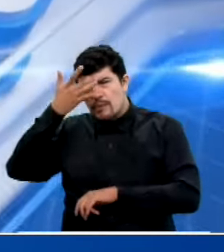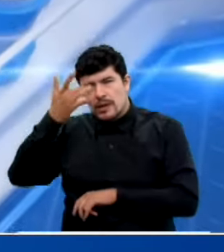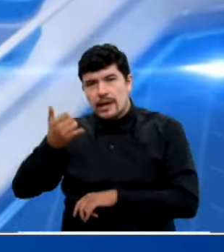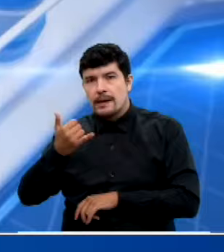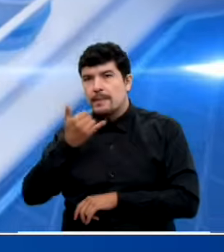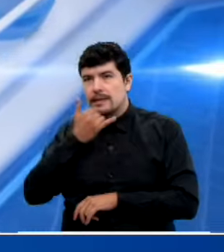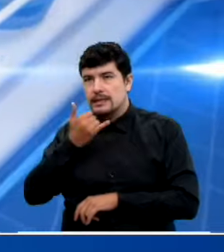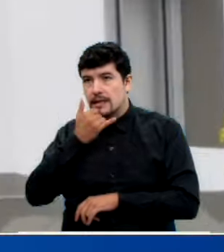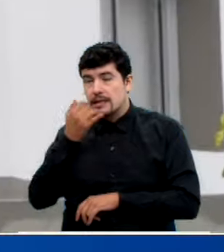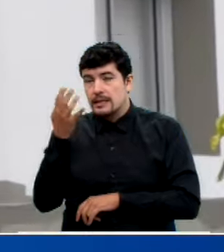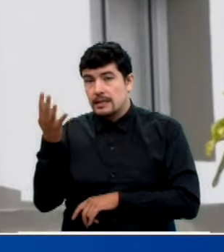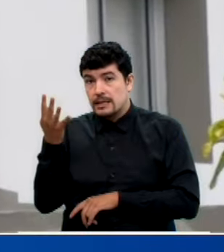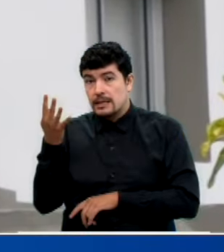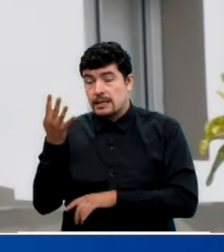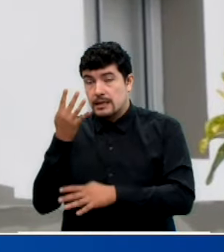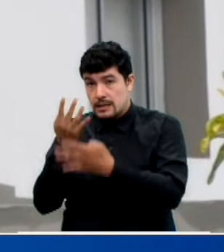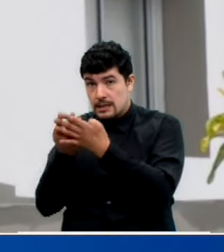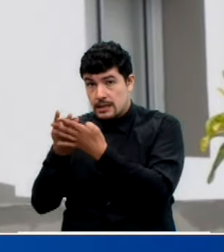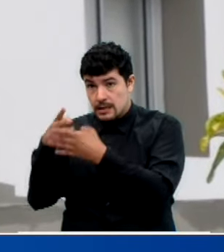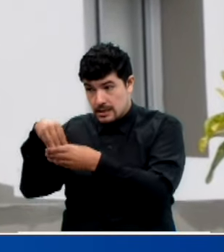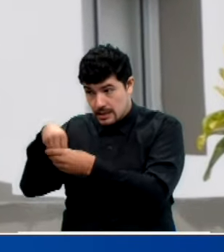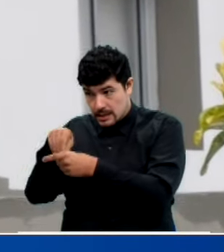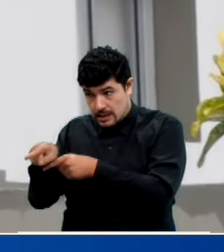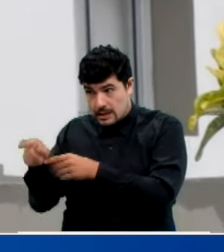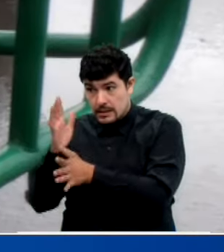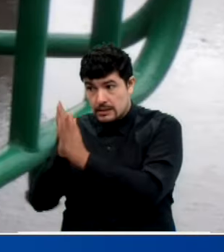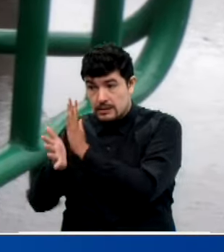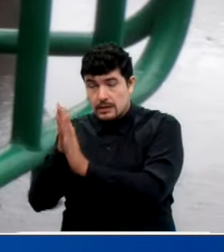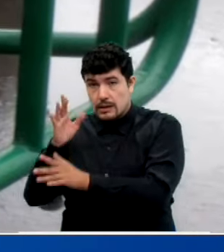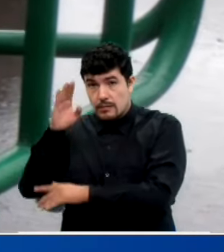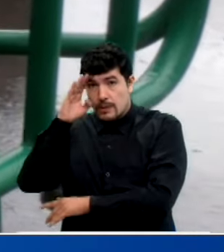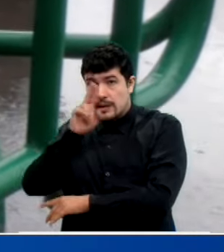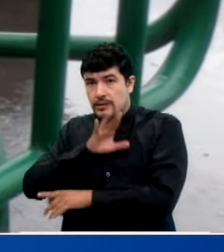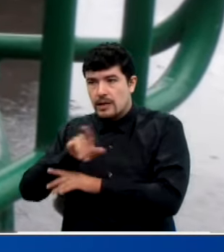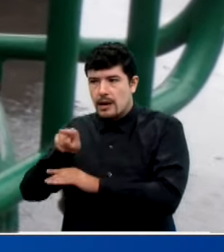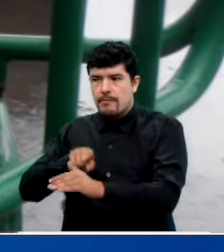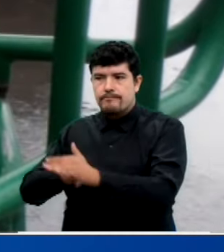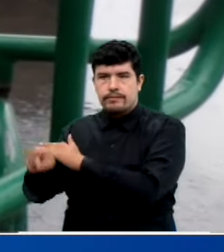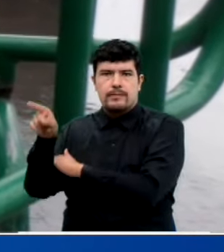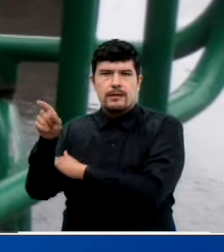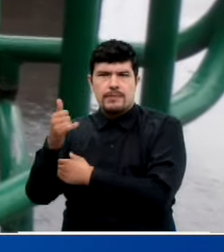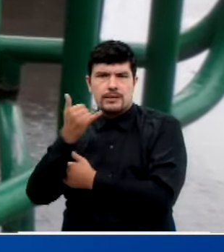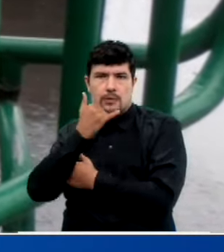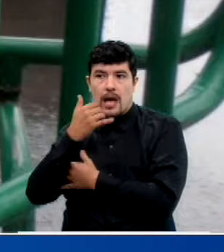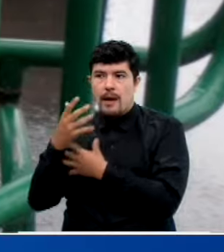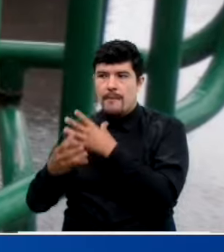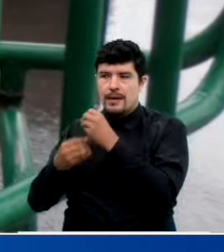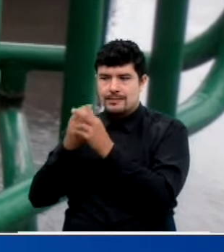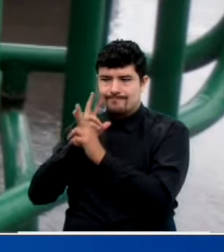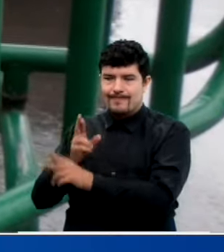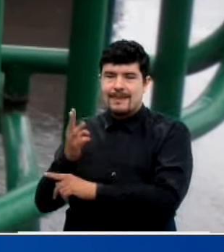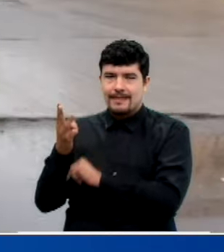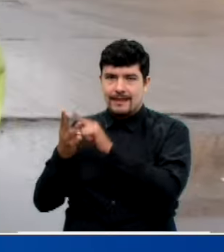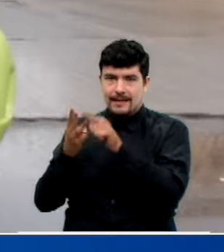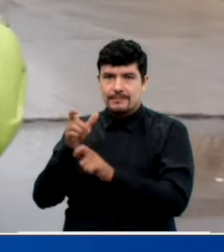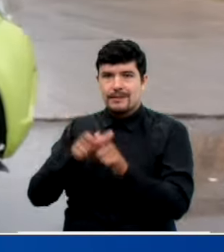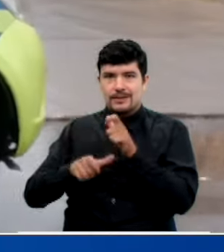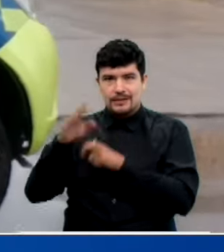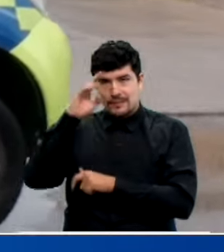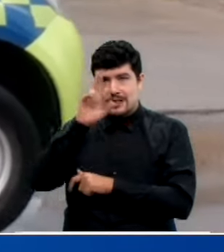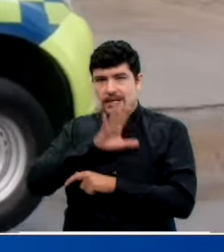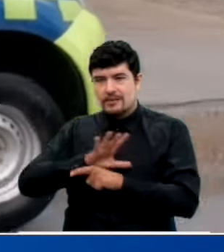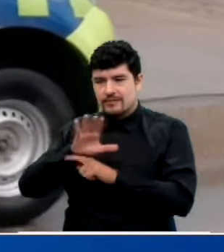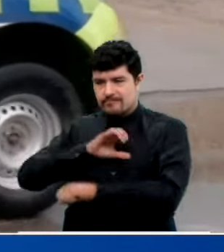3 uniformados capturados por parte de la Justicia Penal Militar. Sin embargo, defensores de derechos humanos hacen un llamado a llegar más lejos